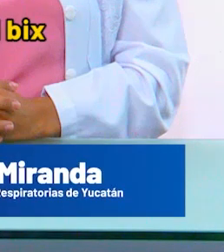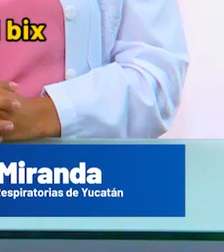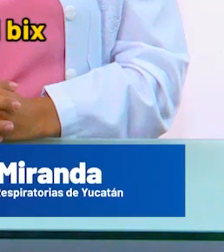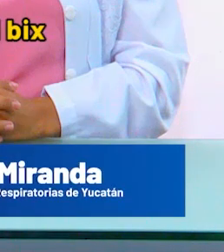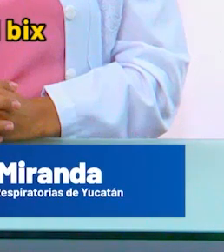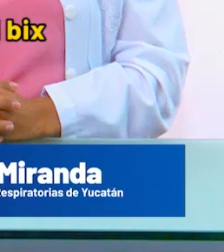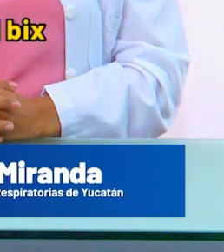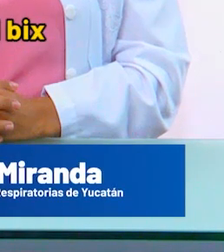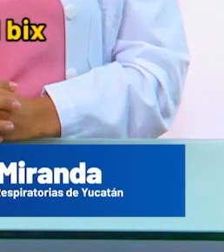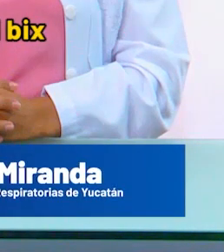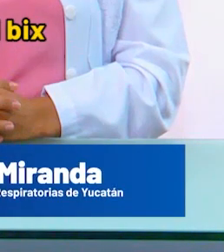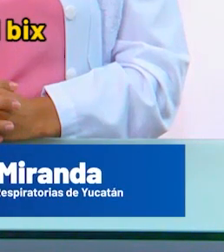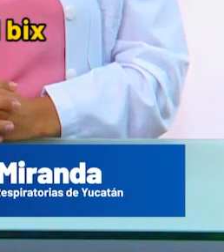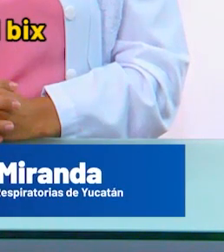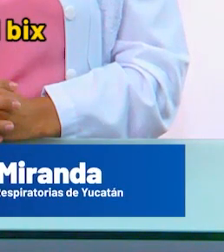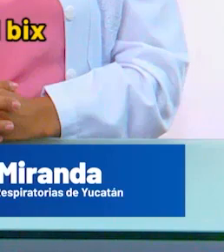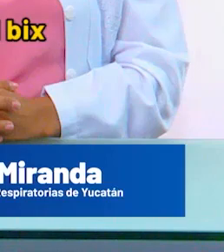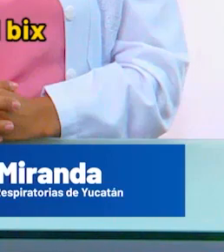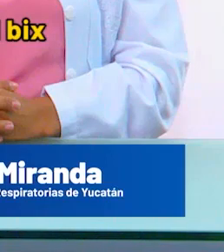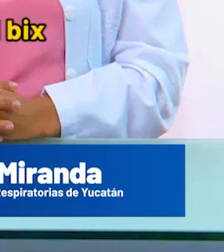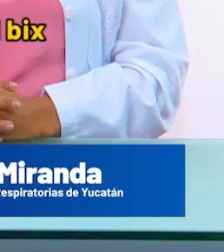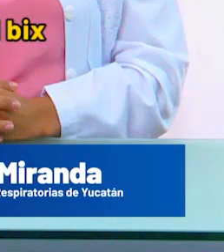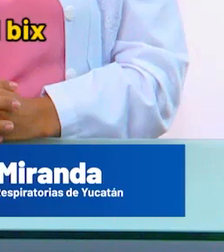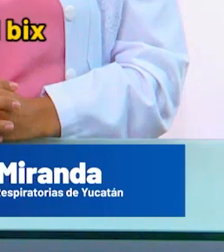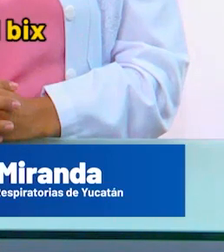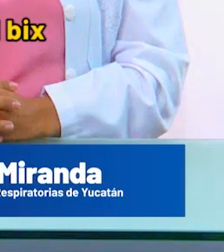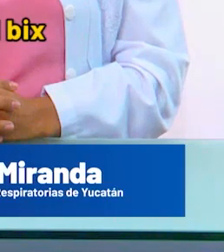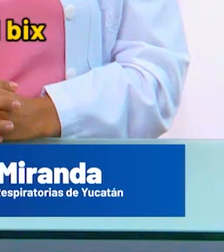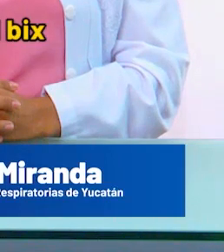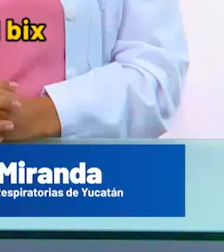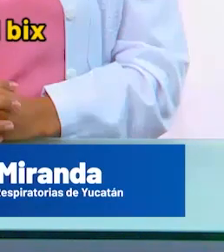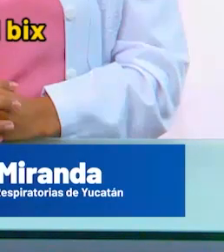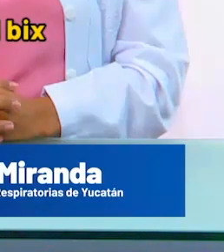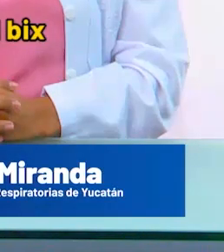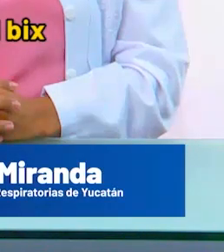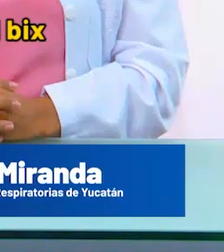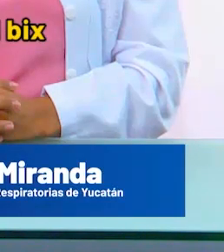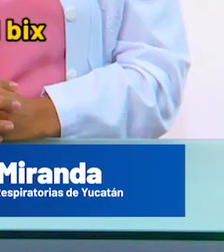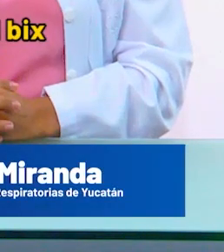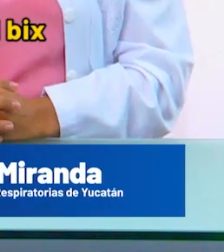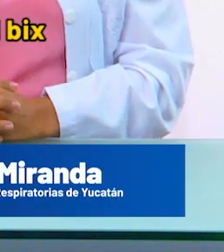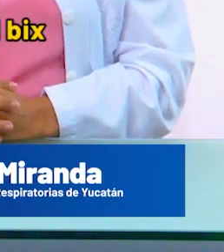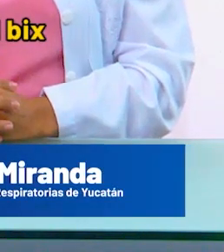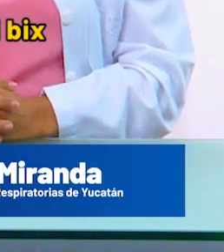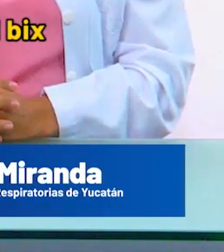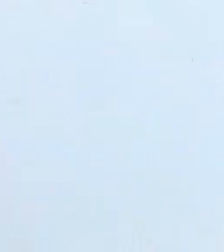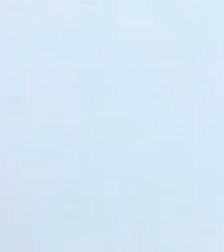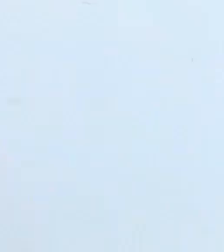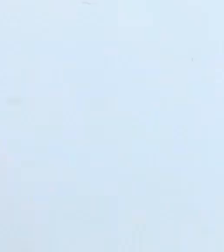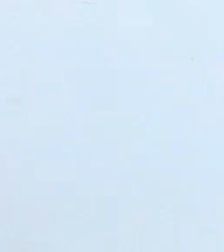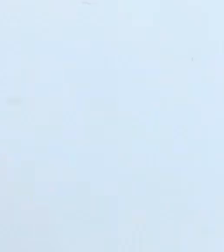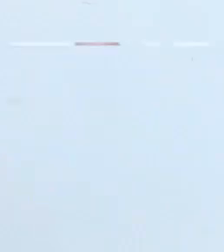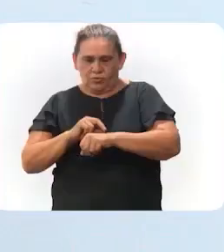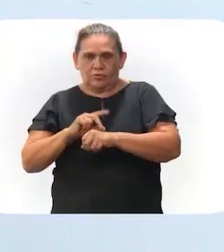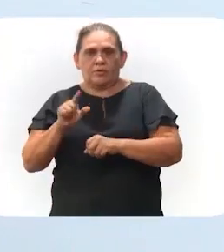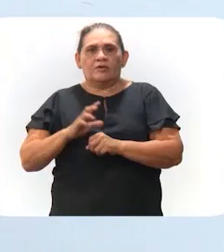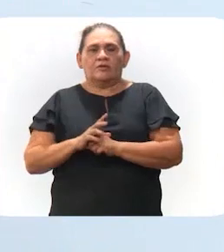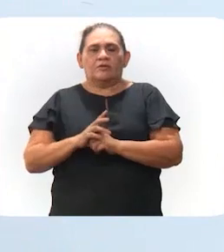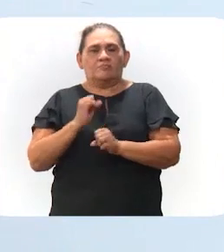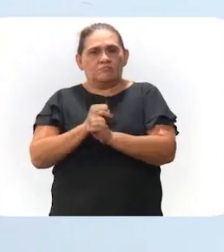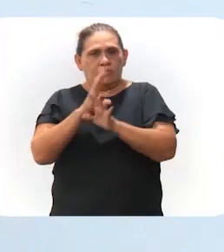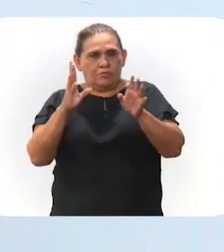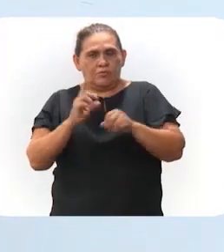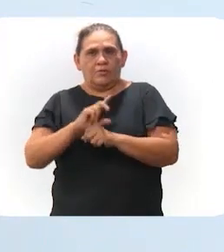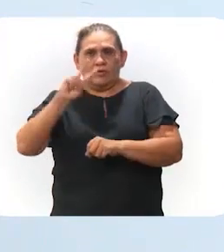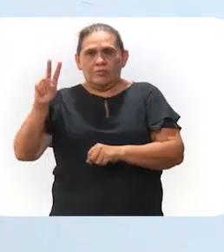Buenas tardes. Nos disponemos a dar el parte diario relacionado con el COVID-19. Adelante, doctora. Muchas gracias. Este es el parte médico